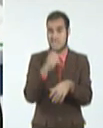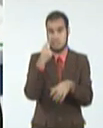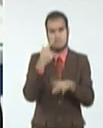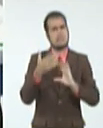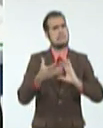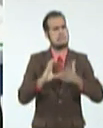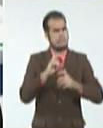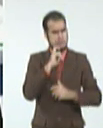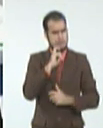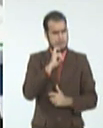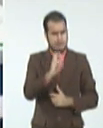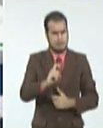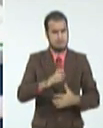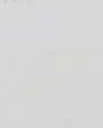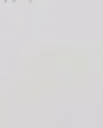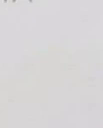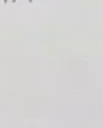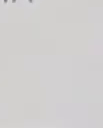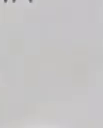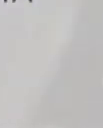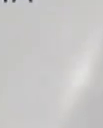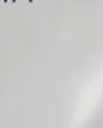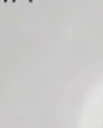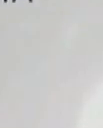muy, pero muy compleja.